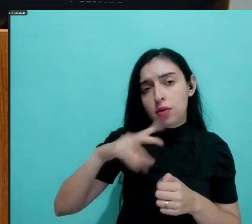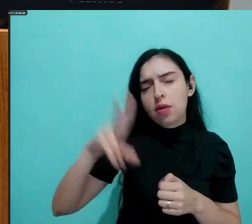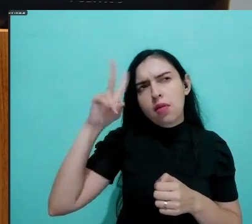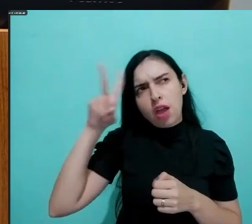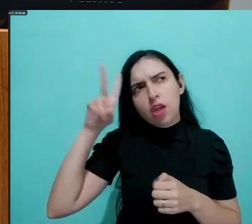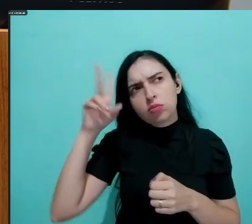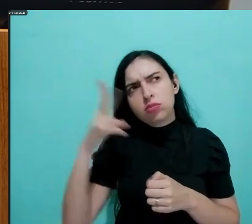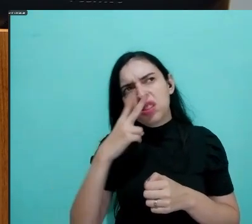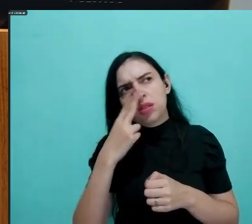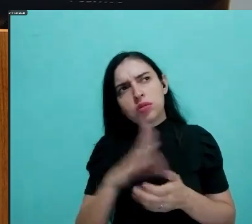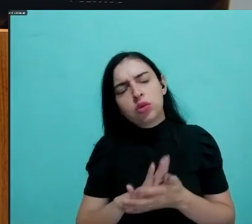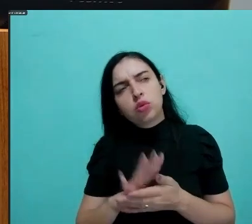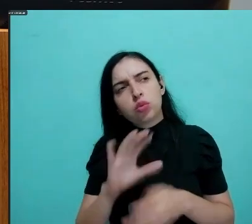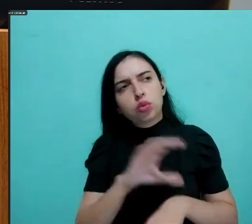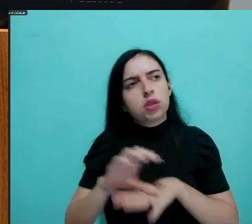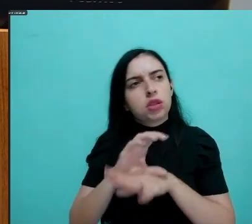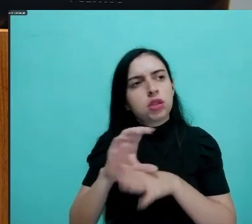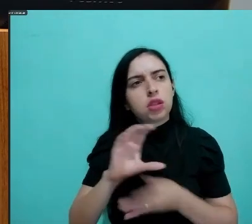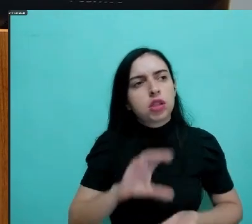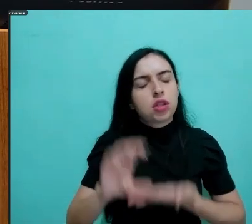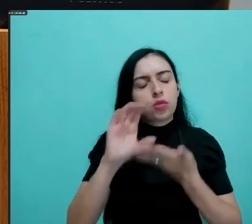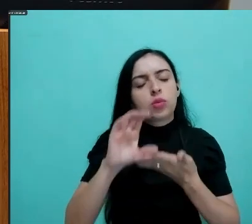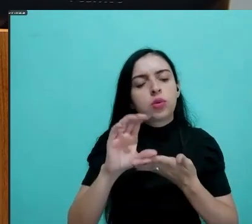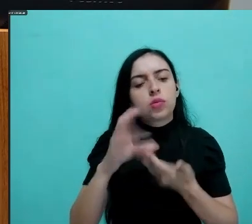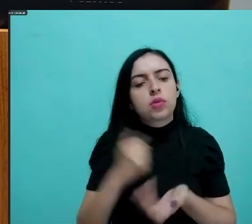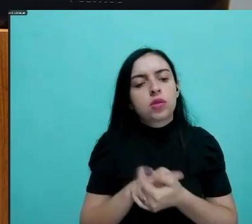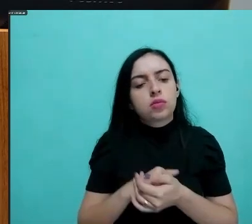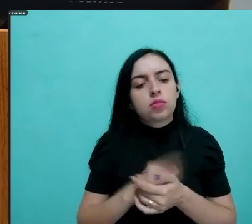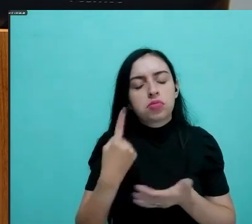Consejo Constitucional, a propósito de lo que